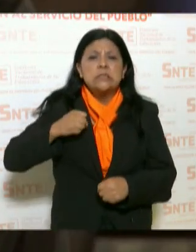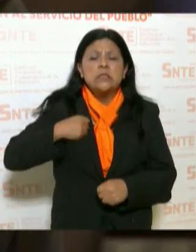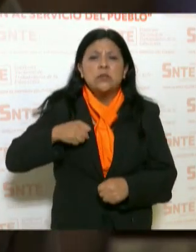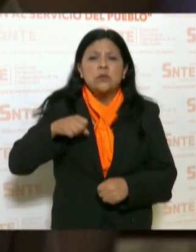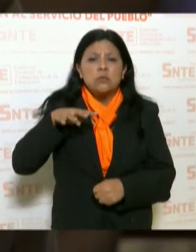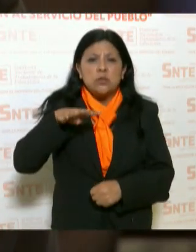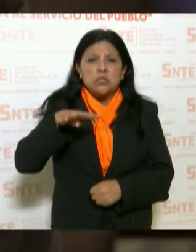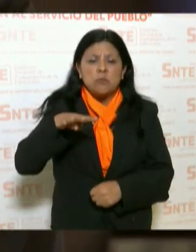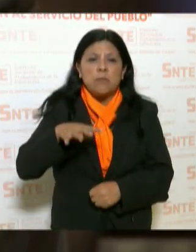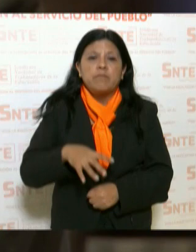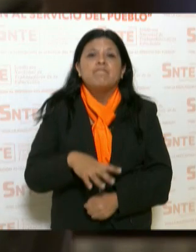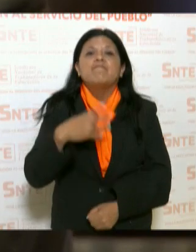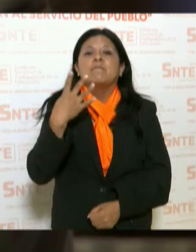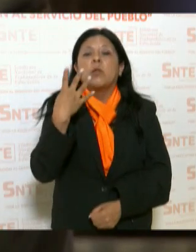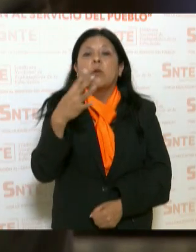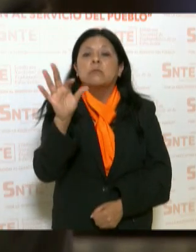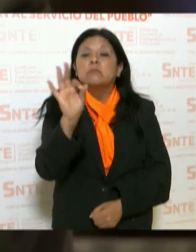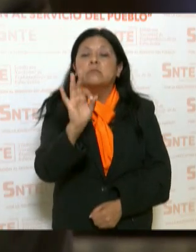4%